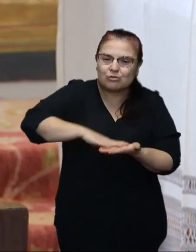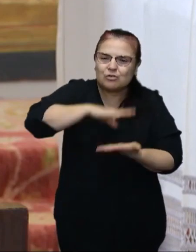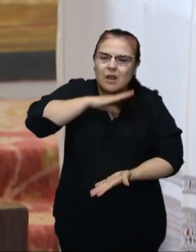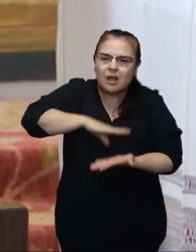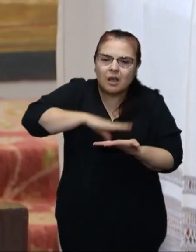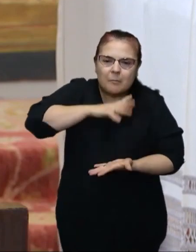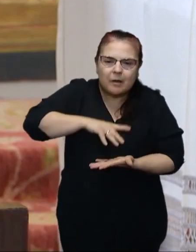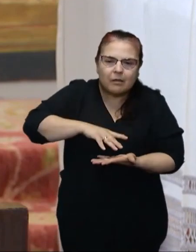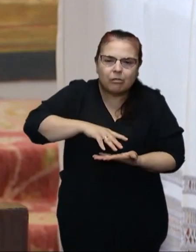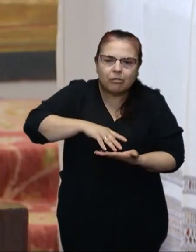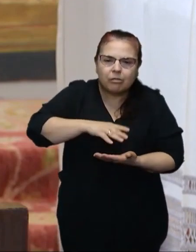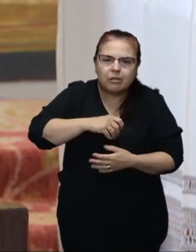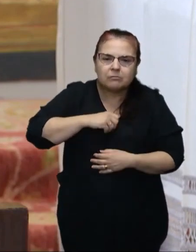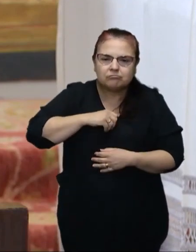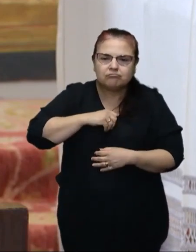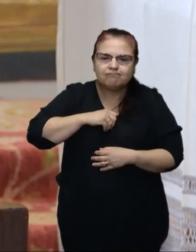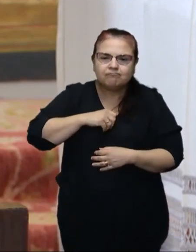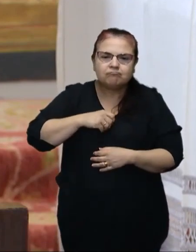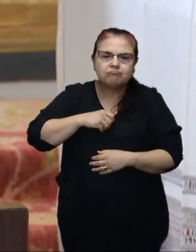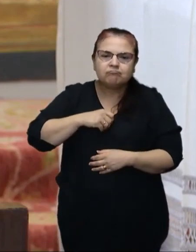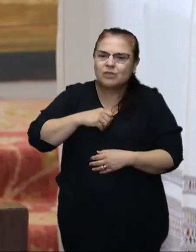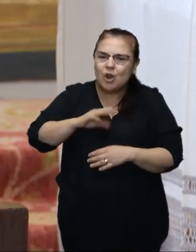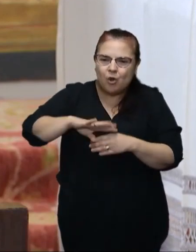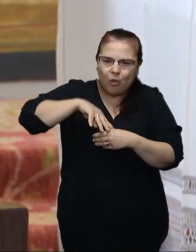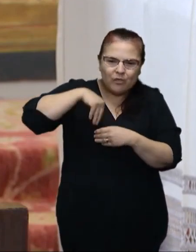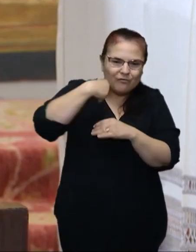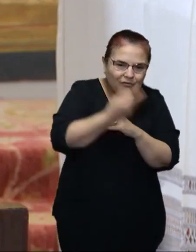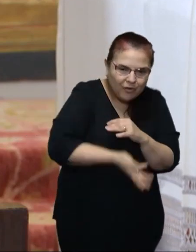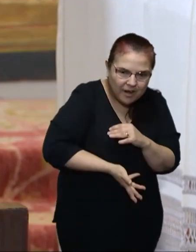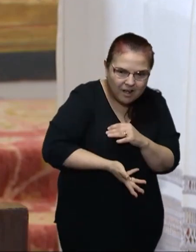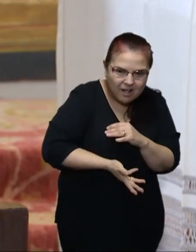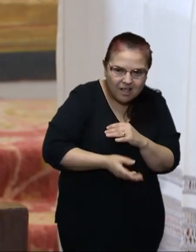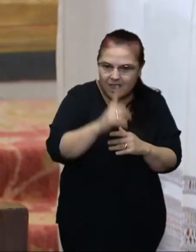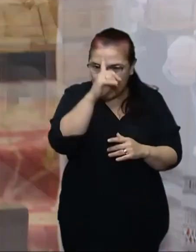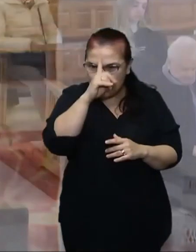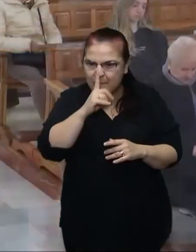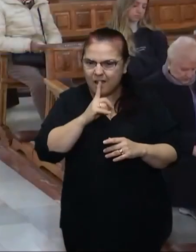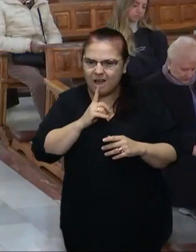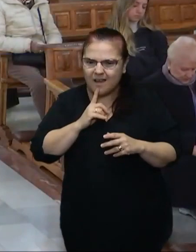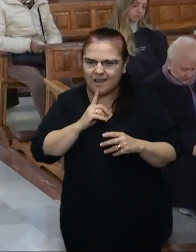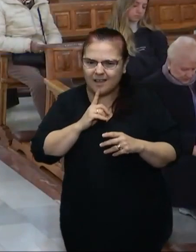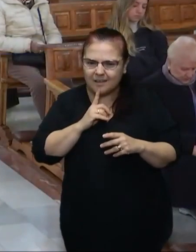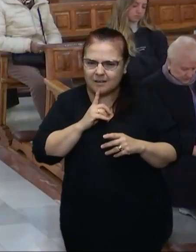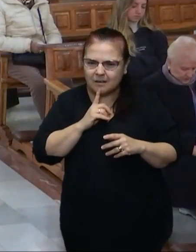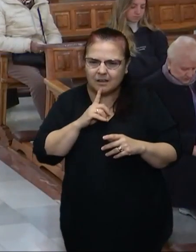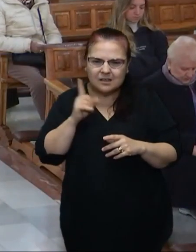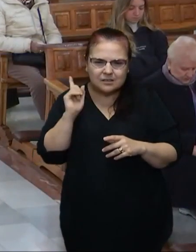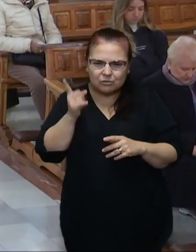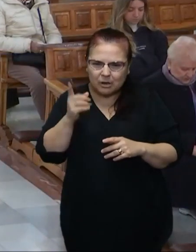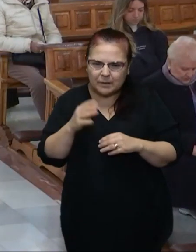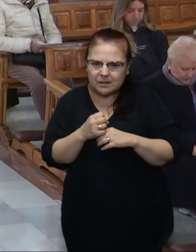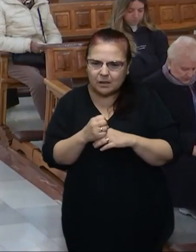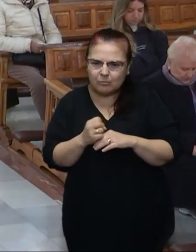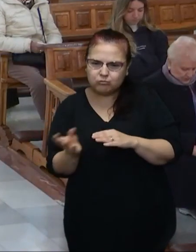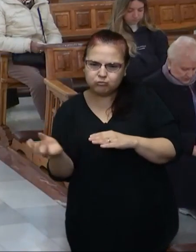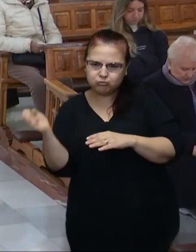superar los ritos, lo externo, e ir al núcleo